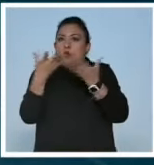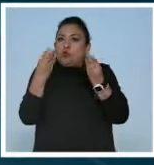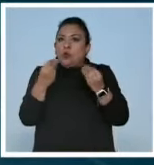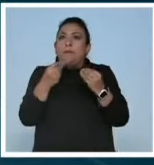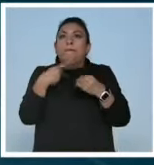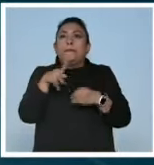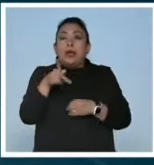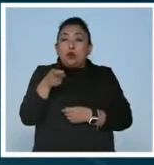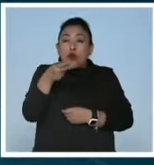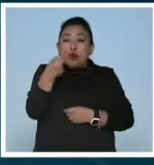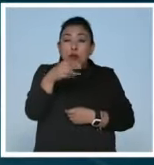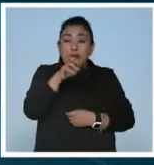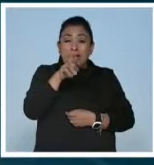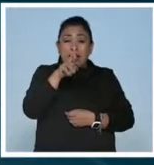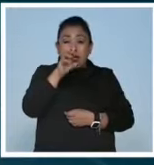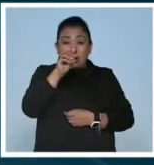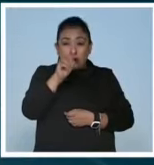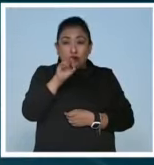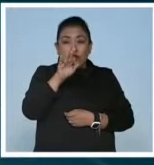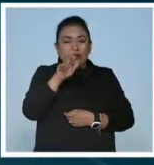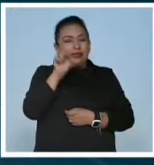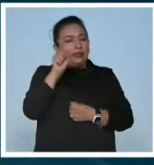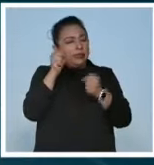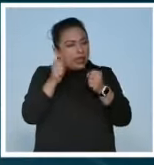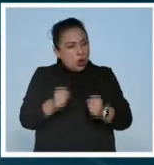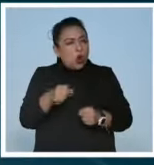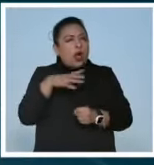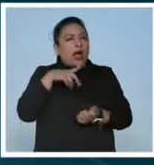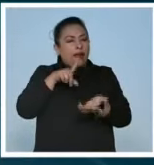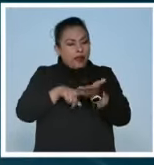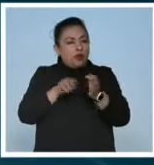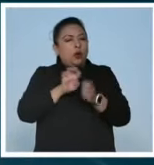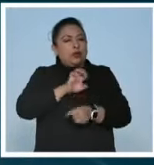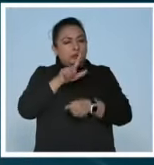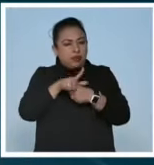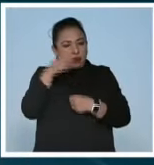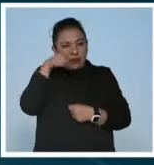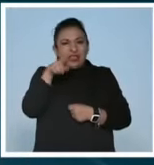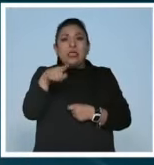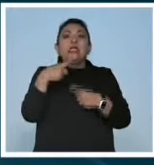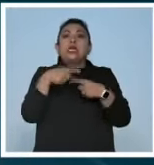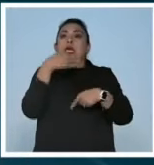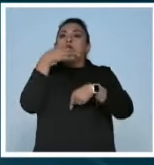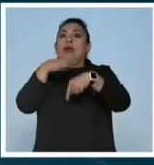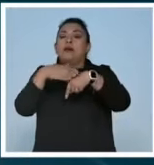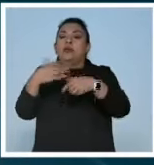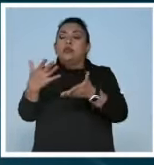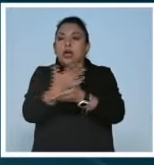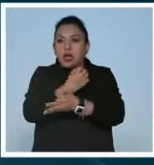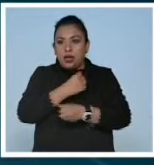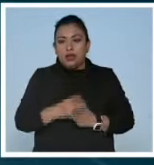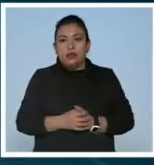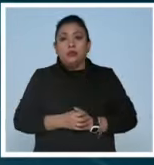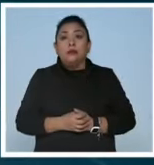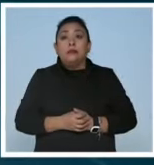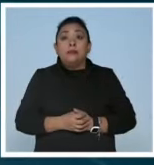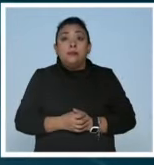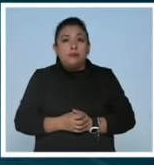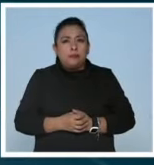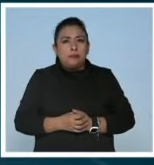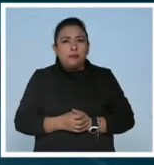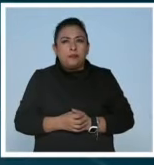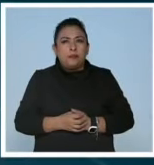que lleve el nombre de Carlos Fuentes seguramente tiene un significado muy especial. ¿Quién te dio la noticia? Mira, estaba yo en